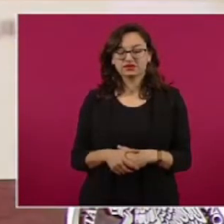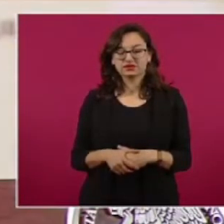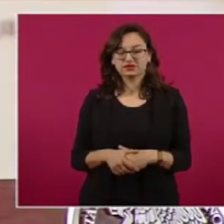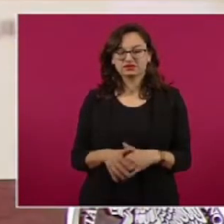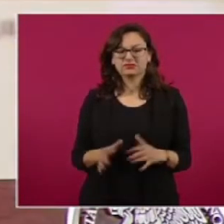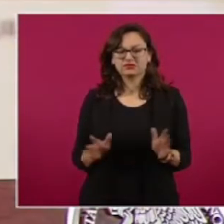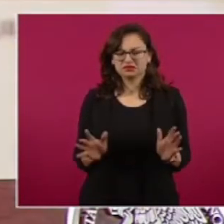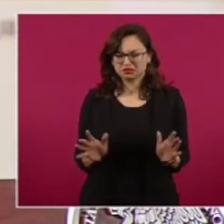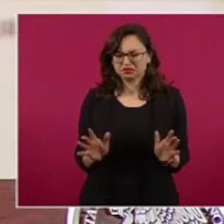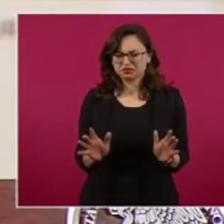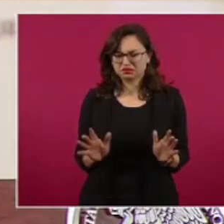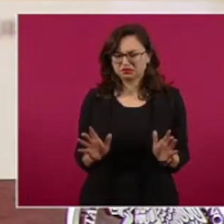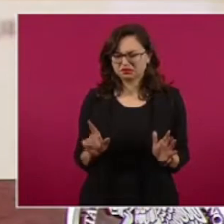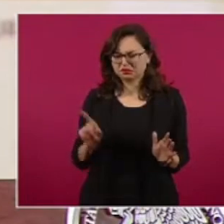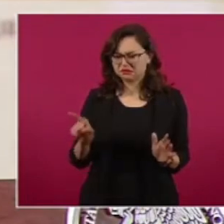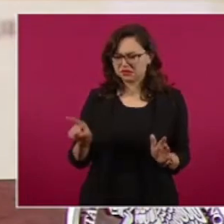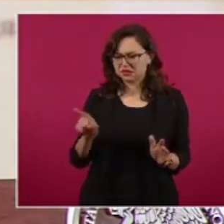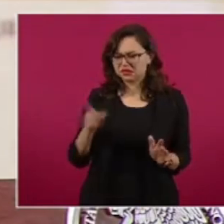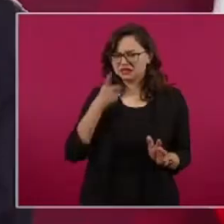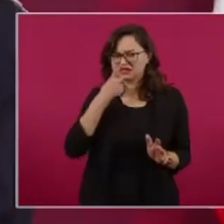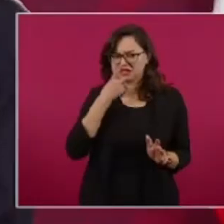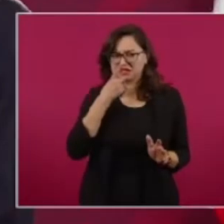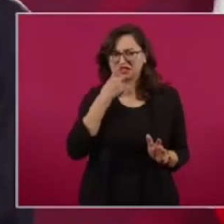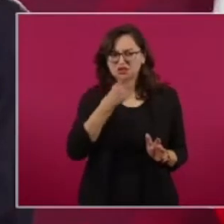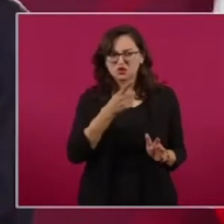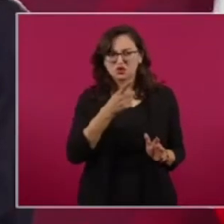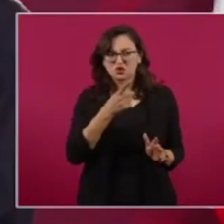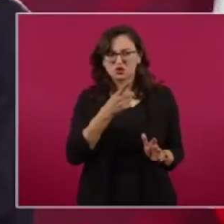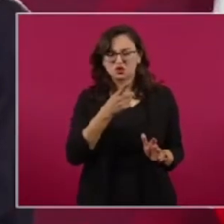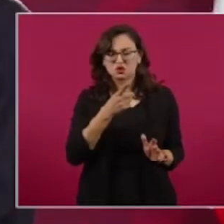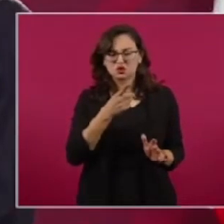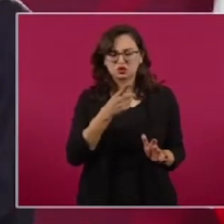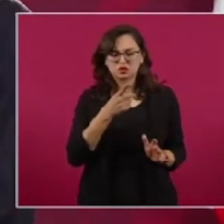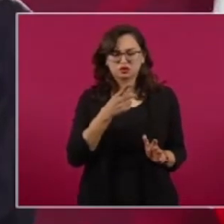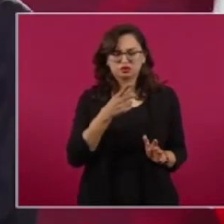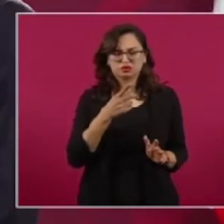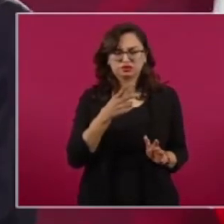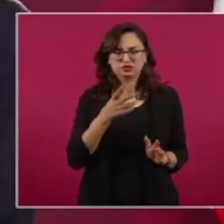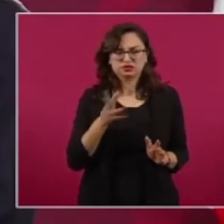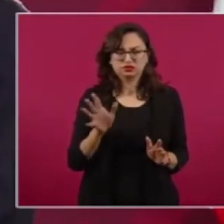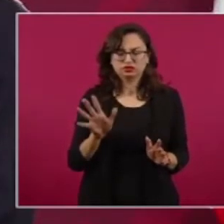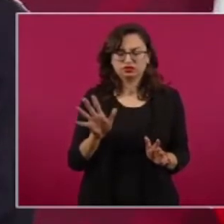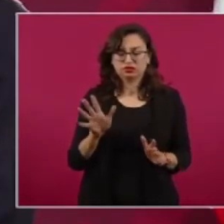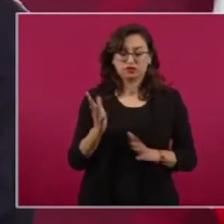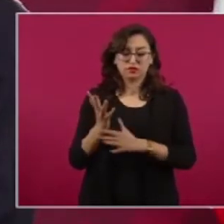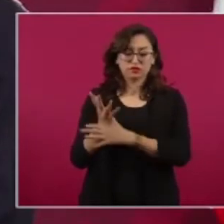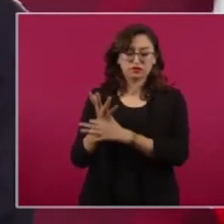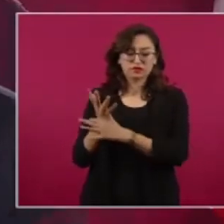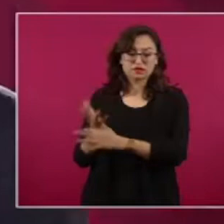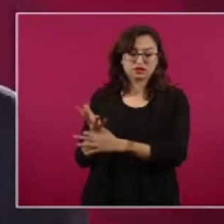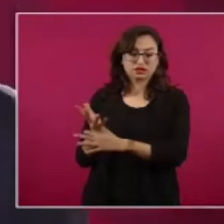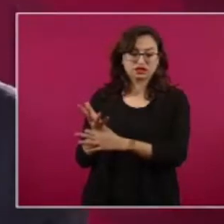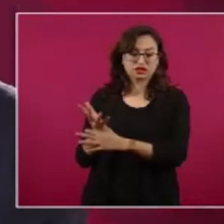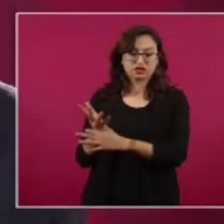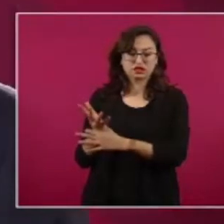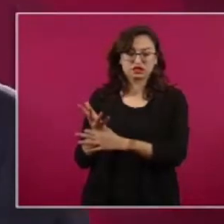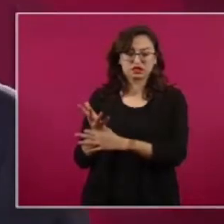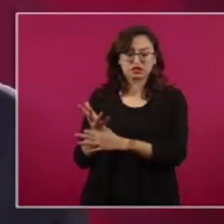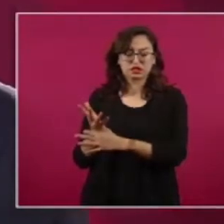creo que hasta me dijo que le cambié, le digo que le cambió y